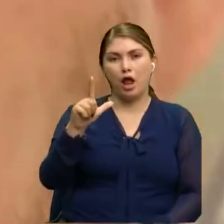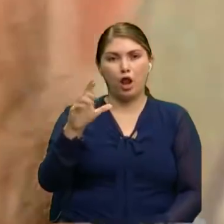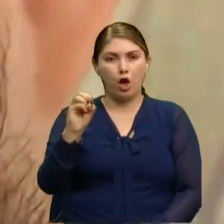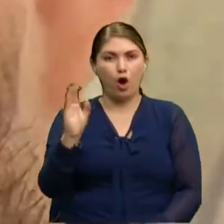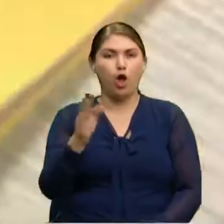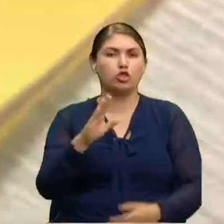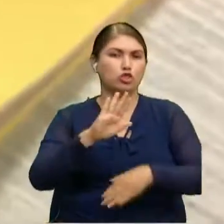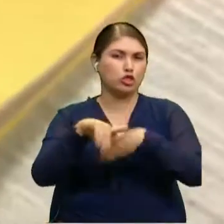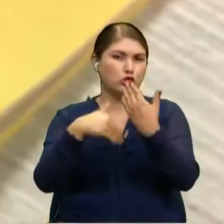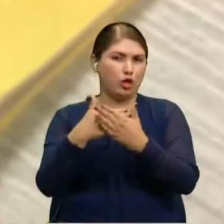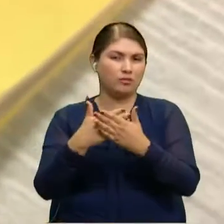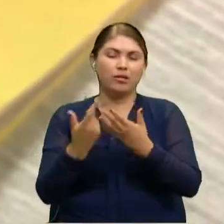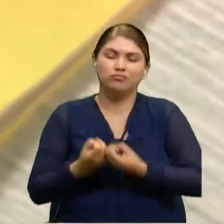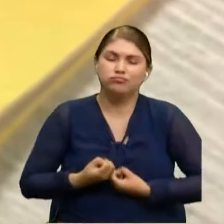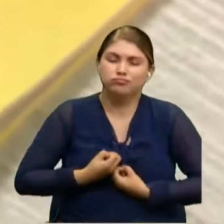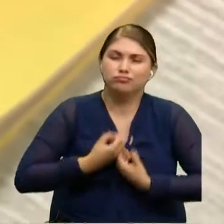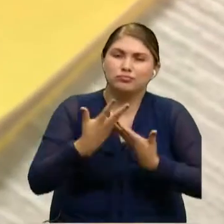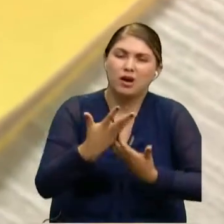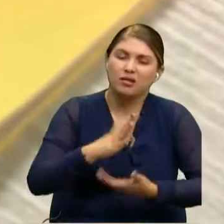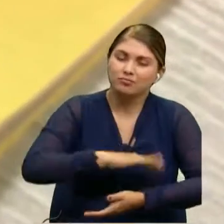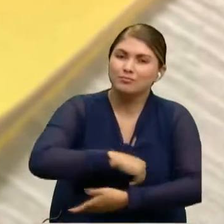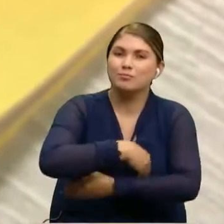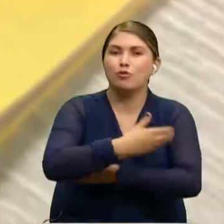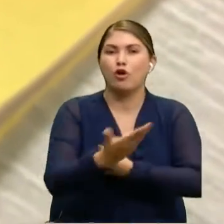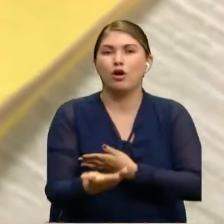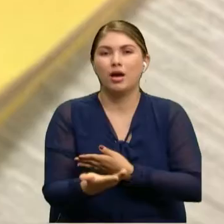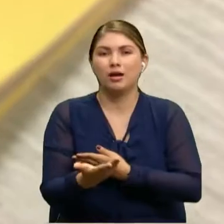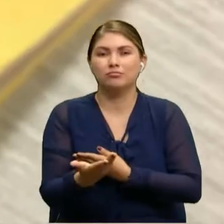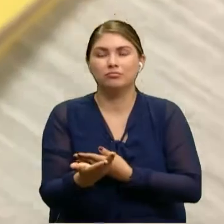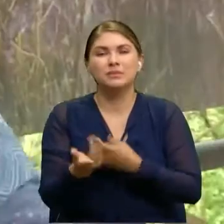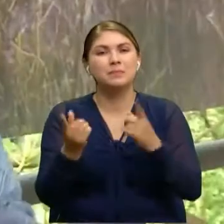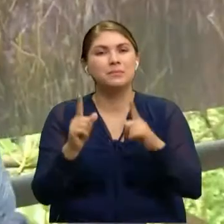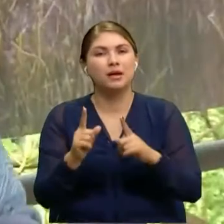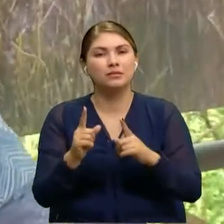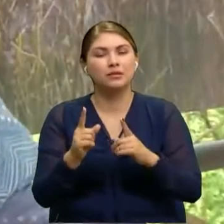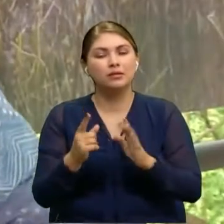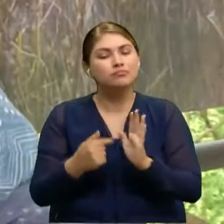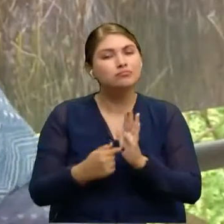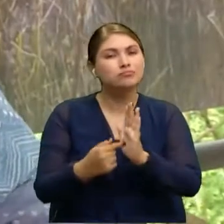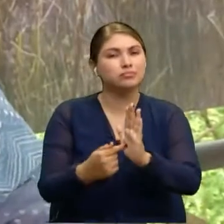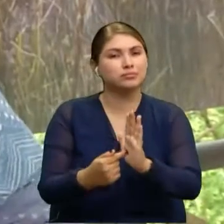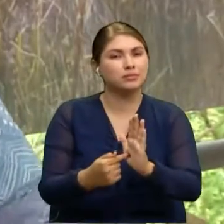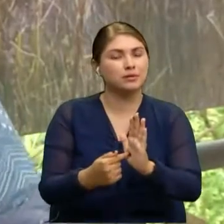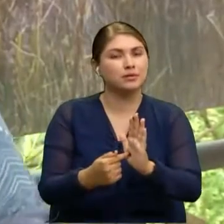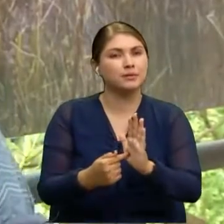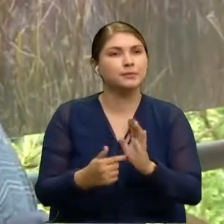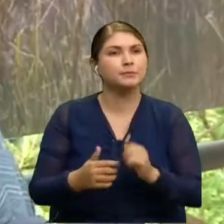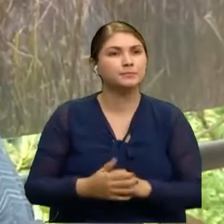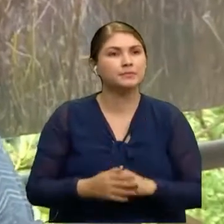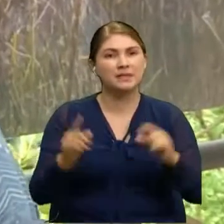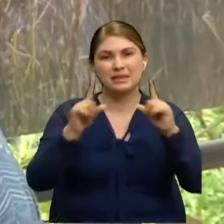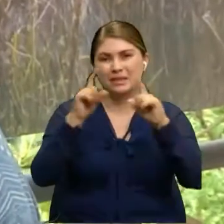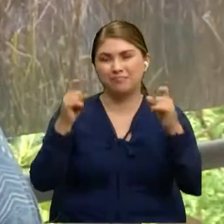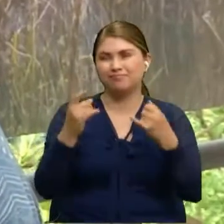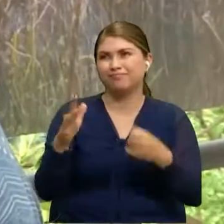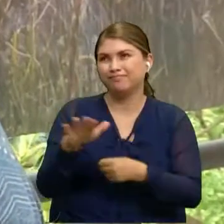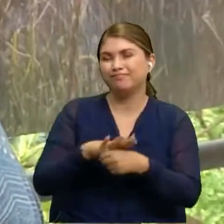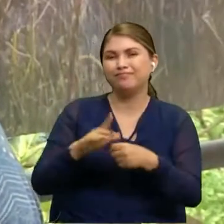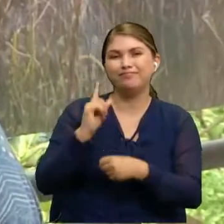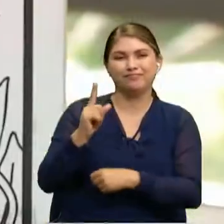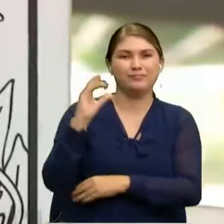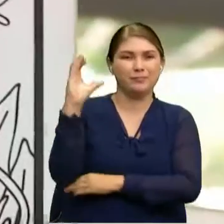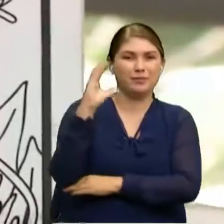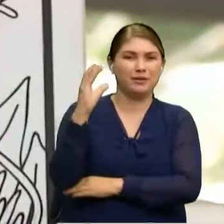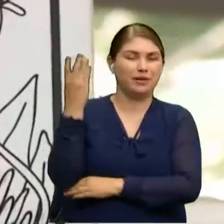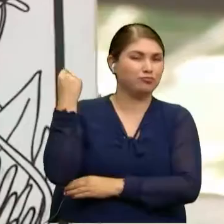expresión tanto a nivel poético como a nivel de ilustración con respecto a lo que está pasando en el país